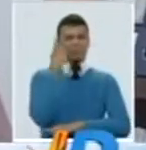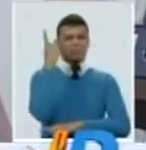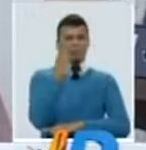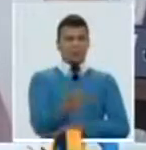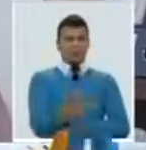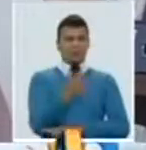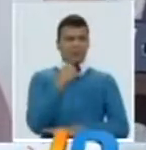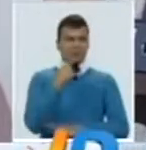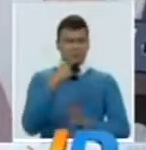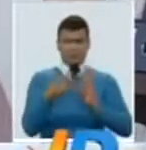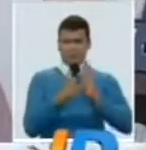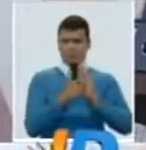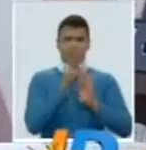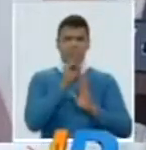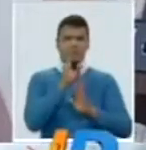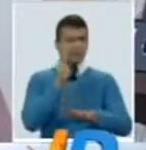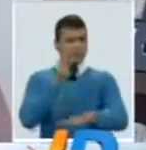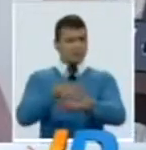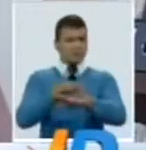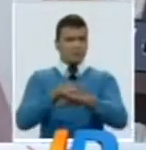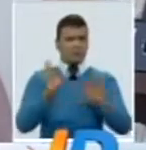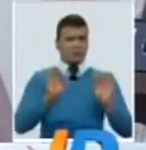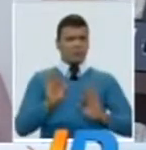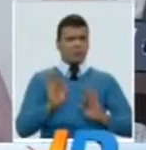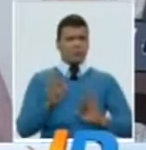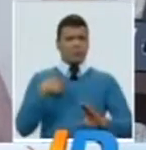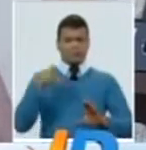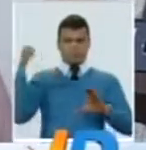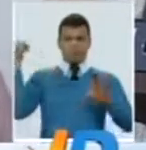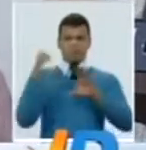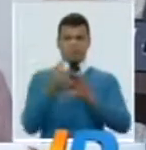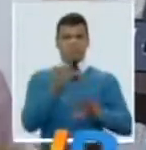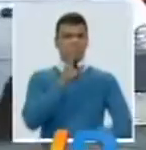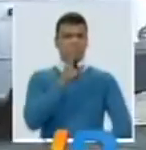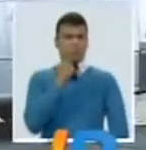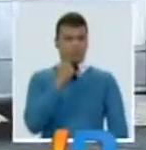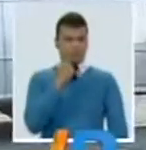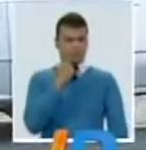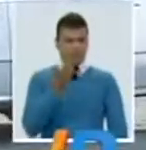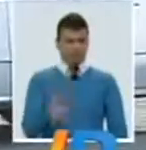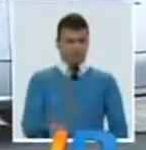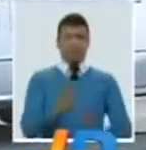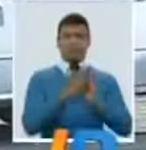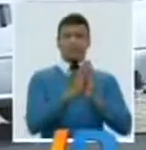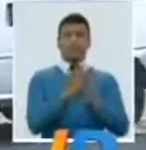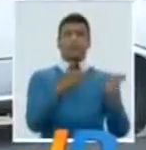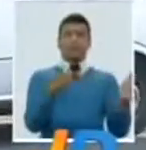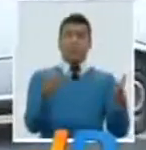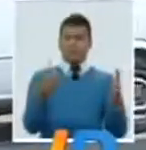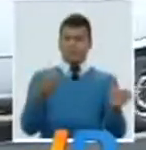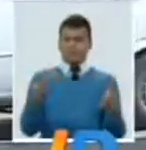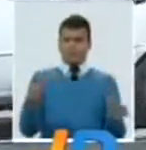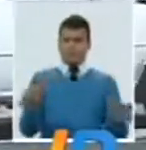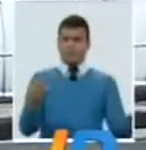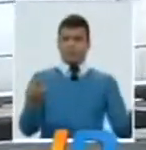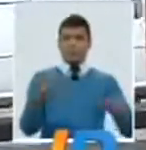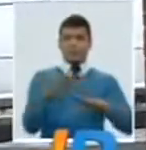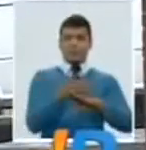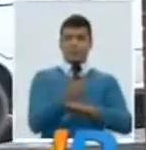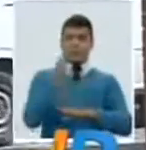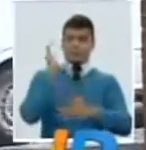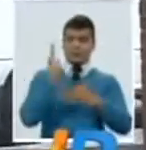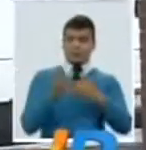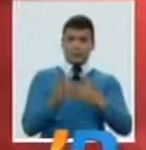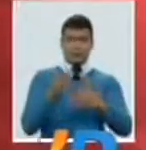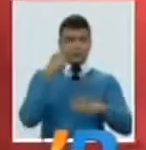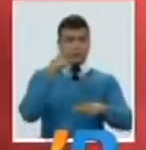anónimo de que por un presunto abuso por parte del padre. Cuenta que el procedimiento se cumplió luego de una denuncia anónima